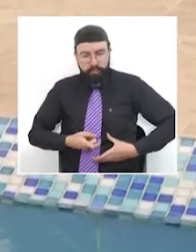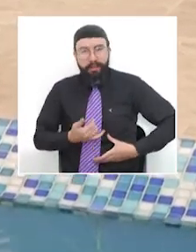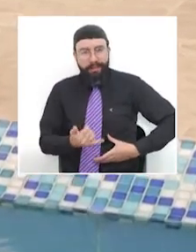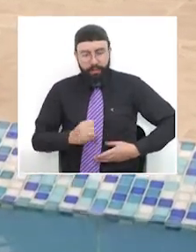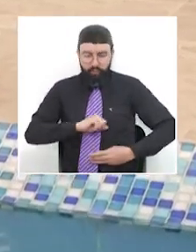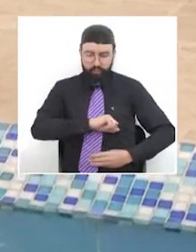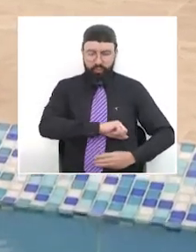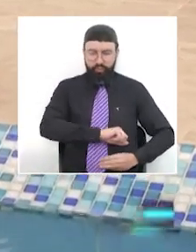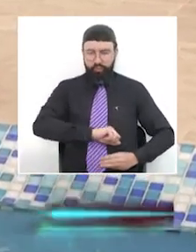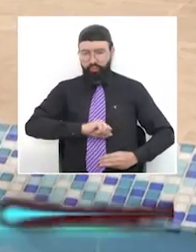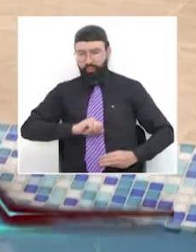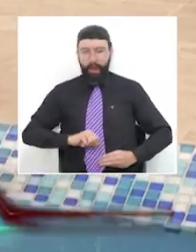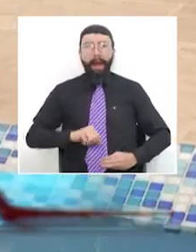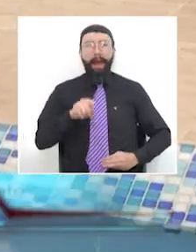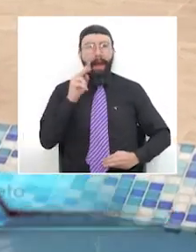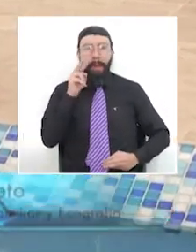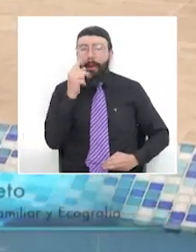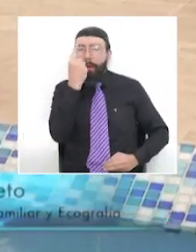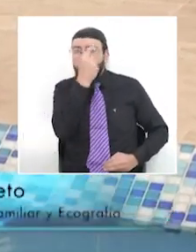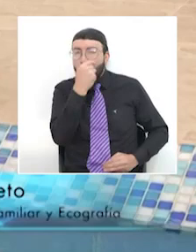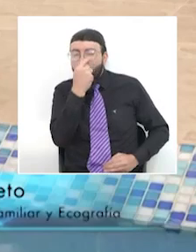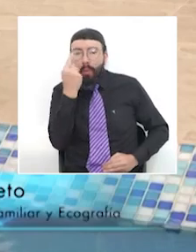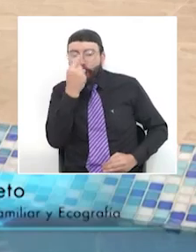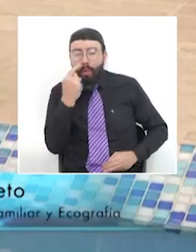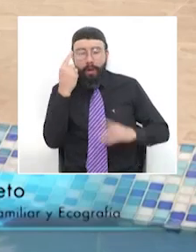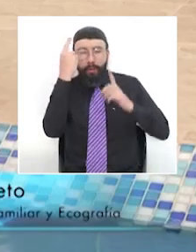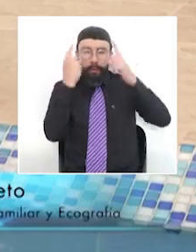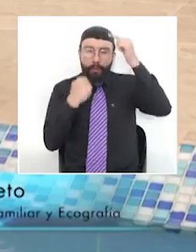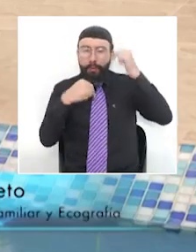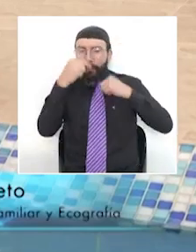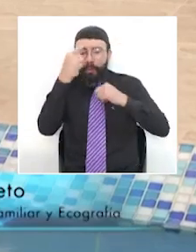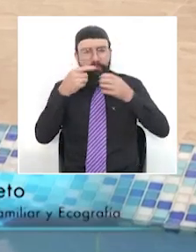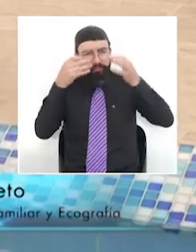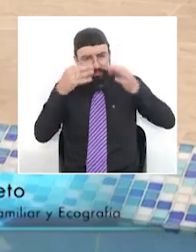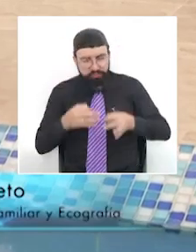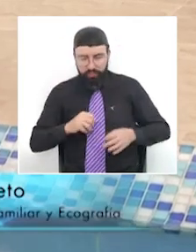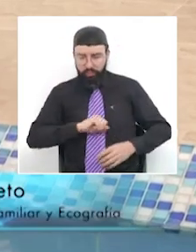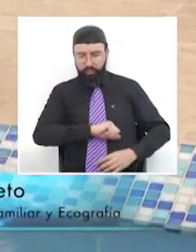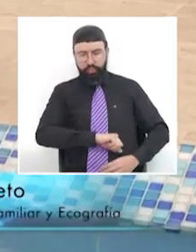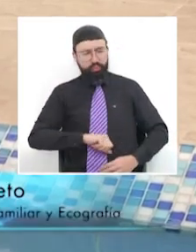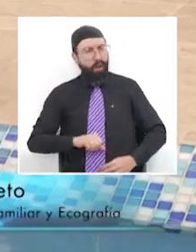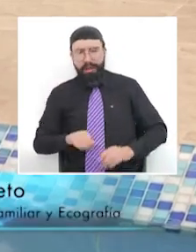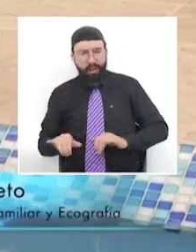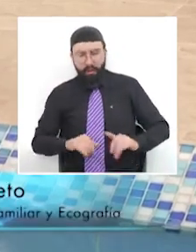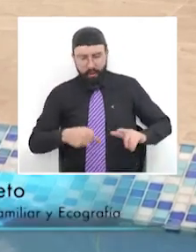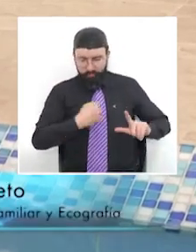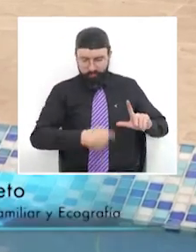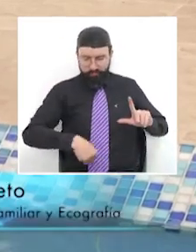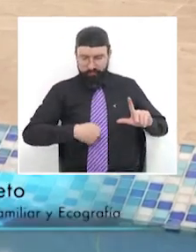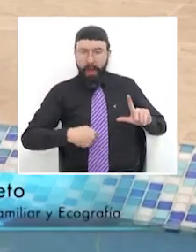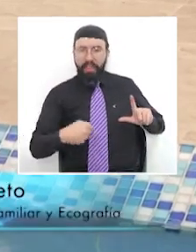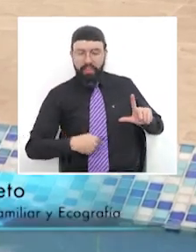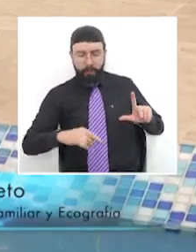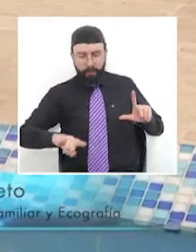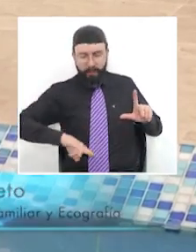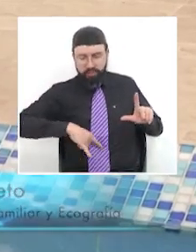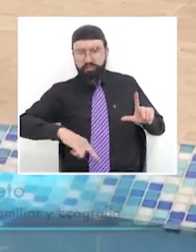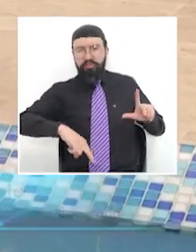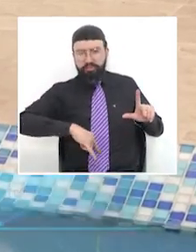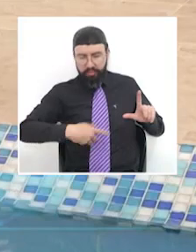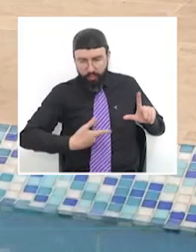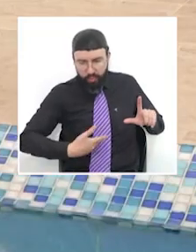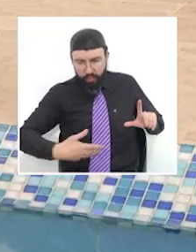del bebé, porque la representación es muy fidedigna de lo que está chocando, de lo que